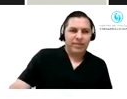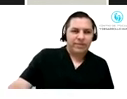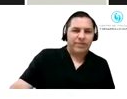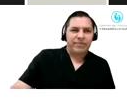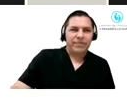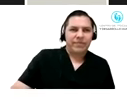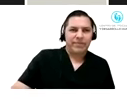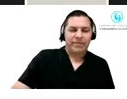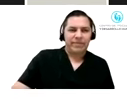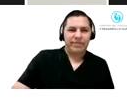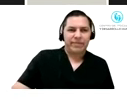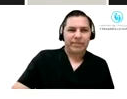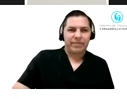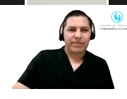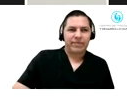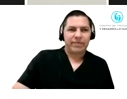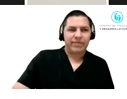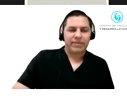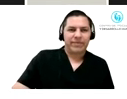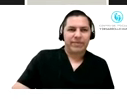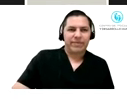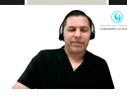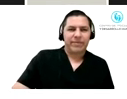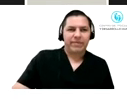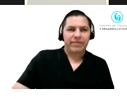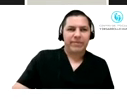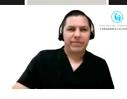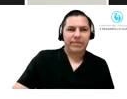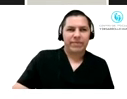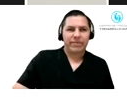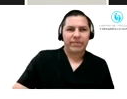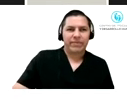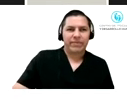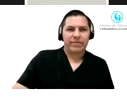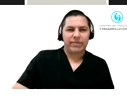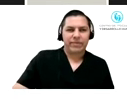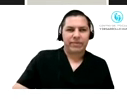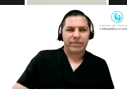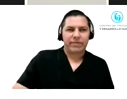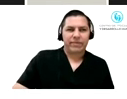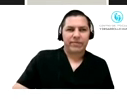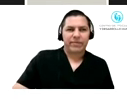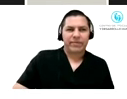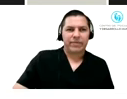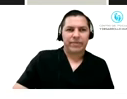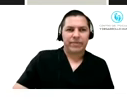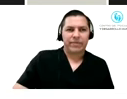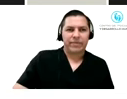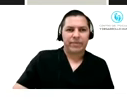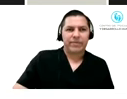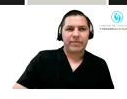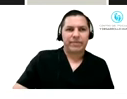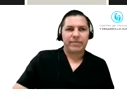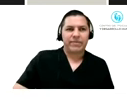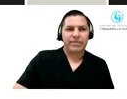gracias a Kevin por el comentario y a Sender por la respuesta. Y bueno, el espacio era para esto,